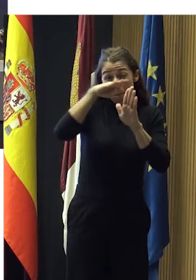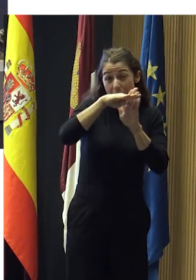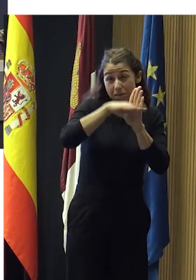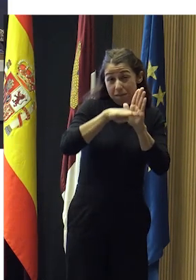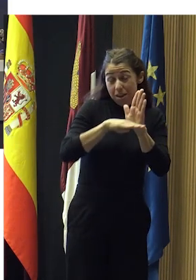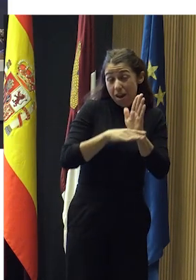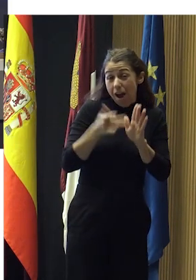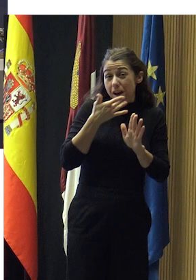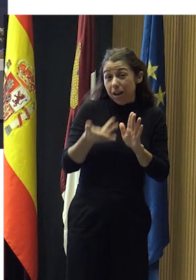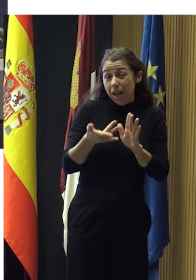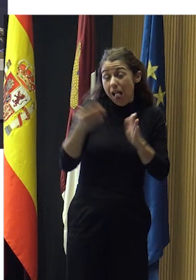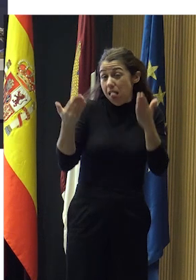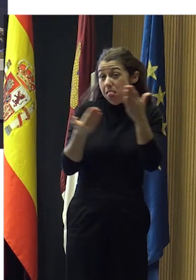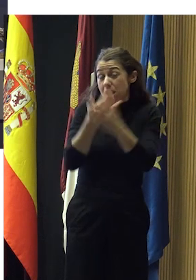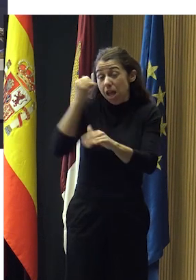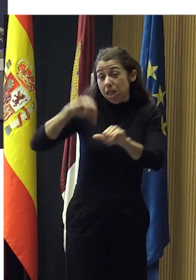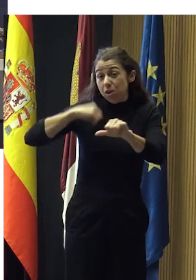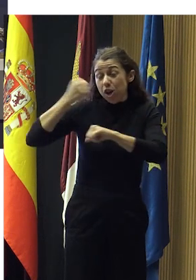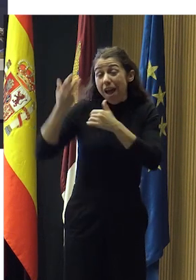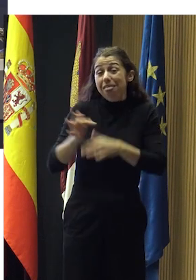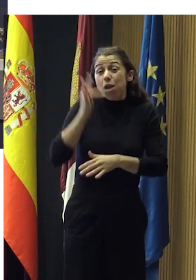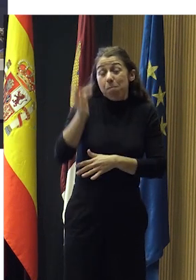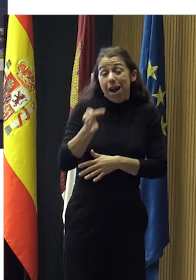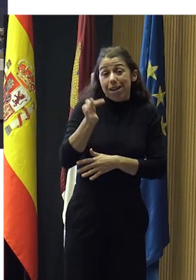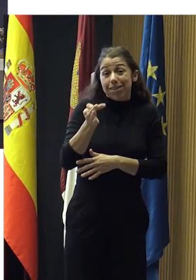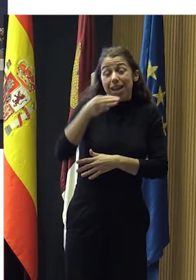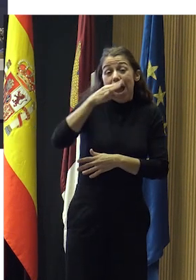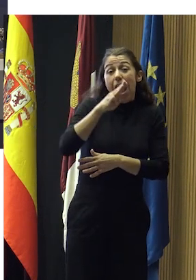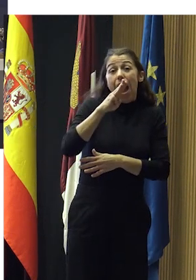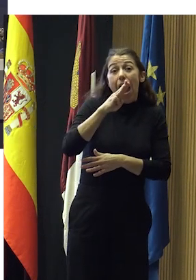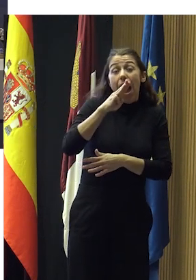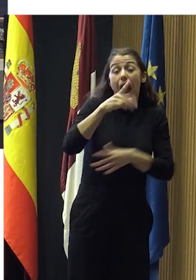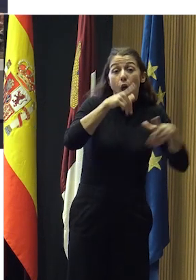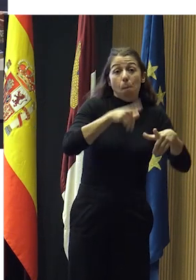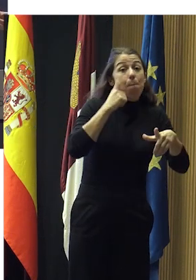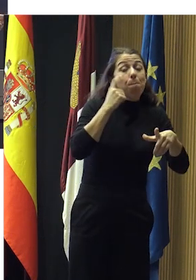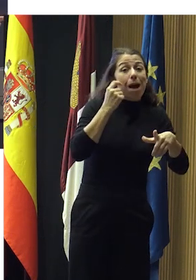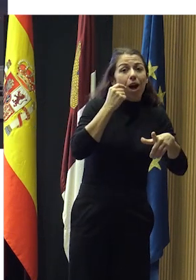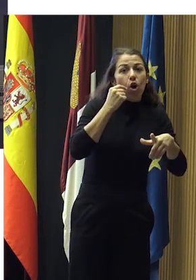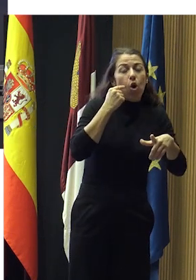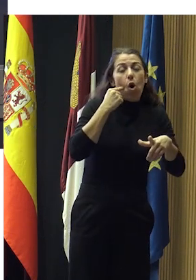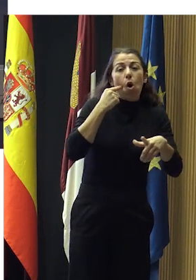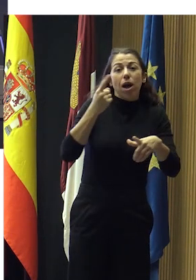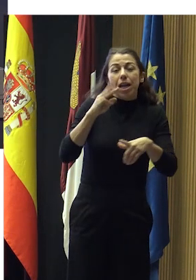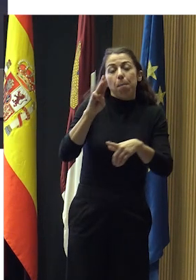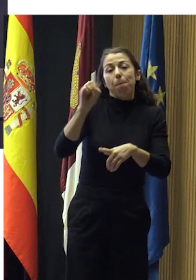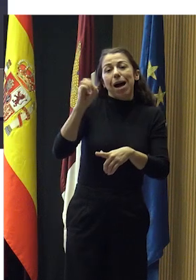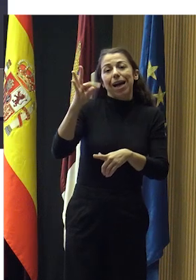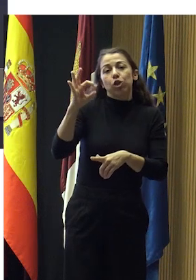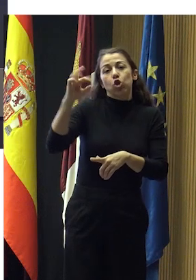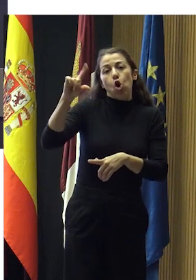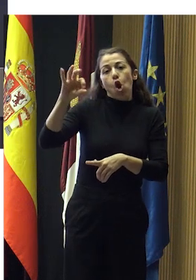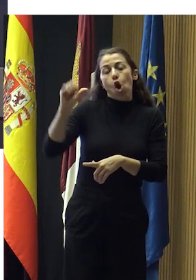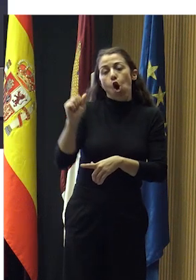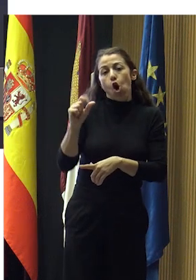planificar el día de la cirugía e informar a patóloga y biobanco. La patóloga debe estar allí preparada para extraer la muestra